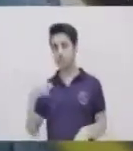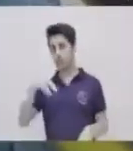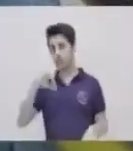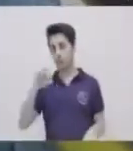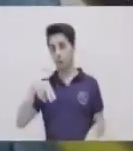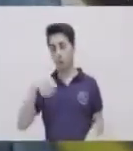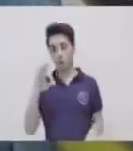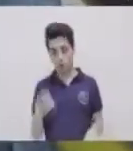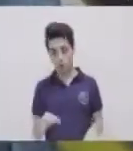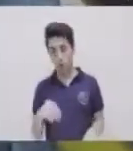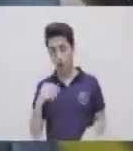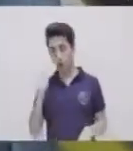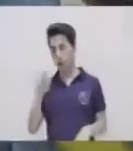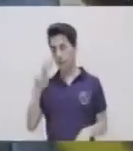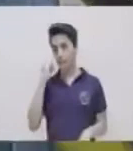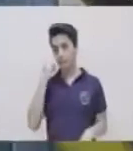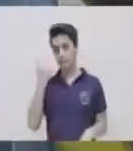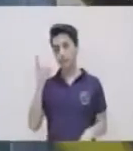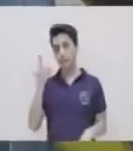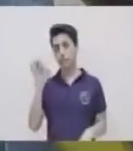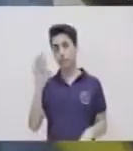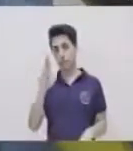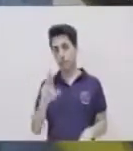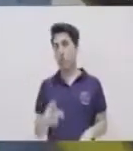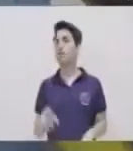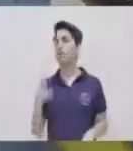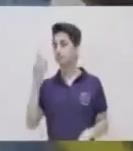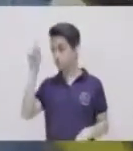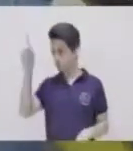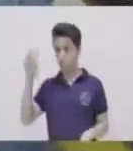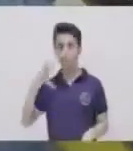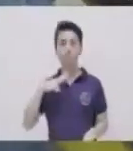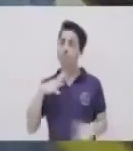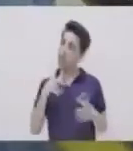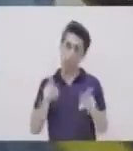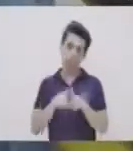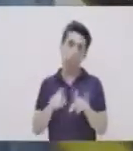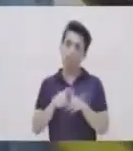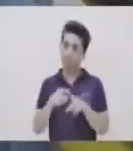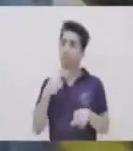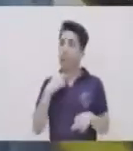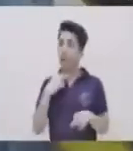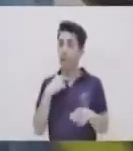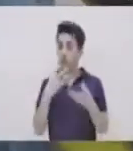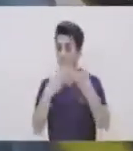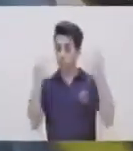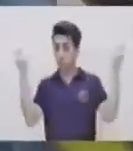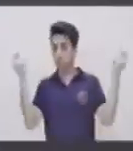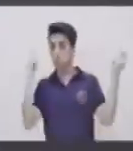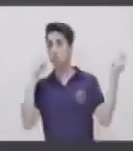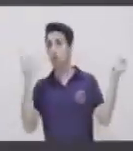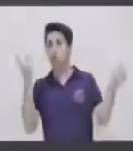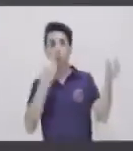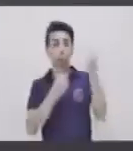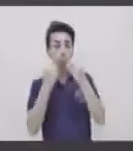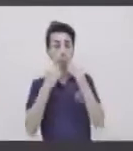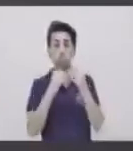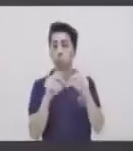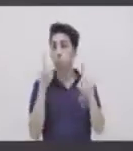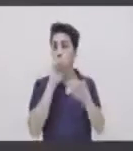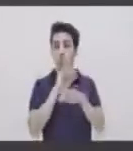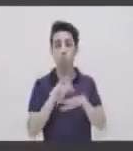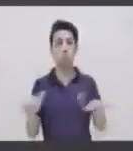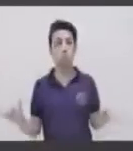es el mono aullador, considerando siempre que está siempre en peligro de extinción, porque su fuente de alimento